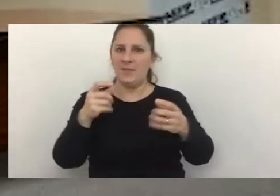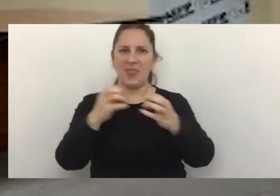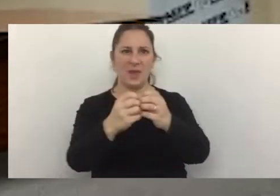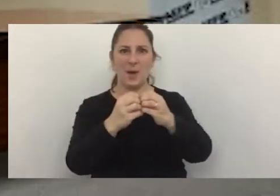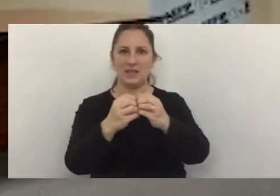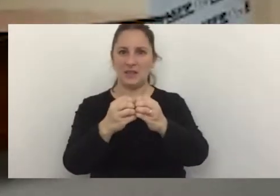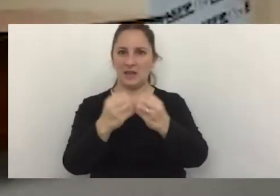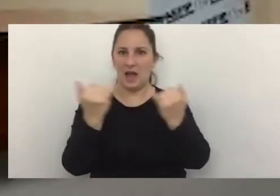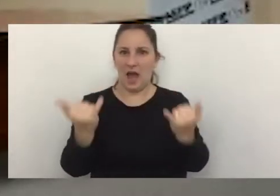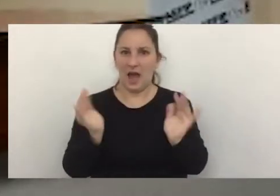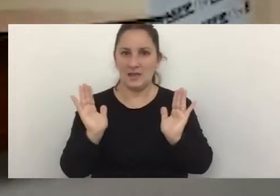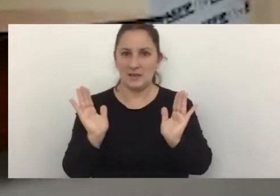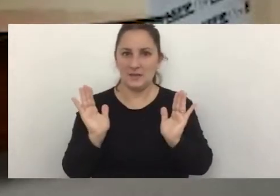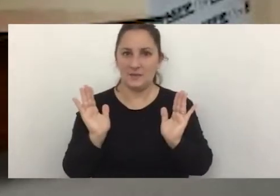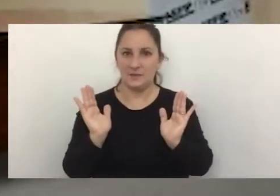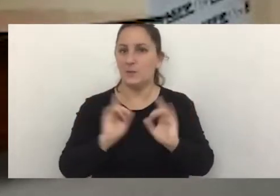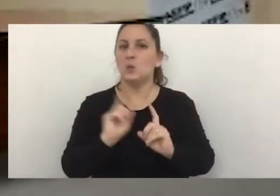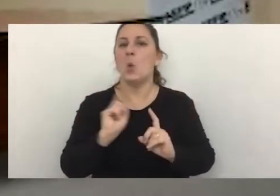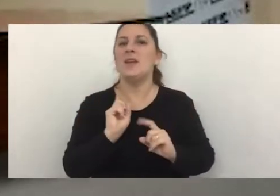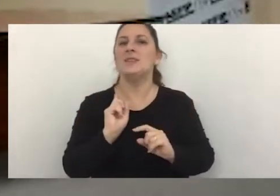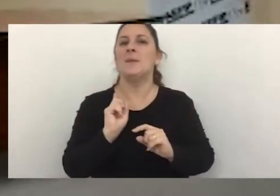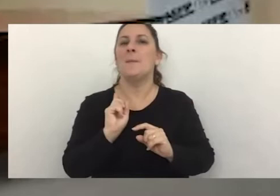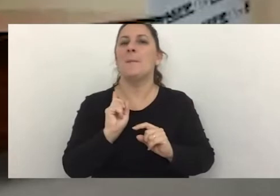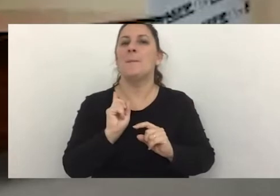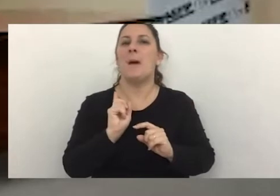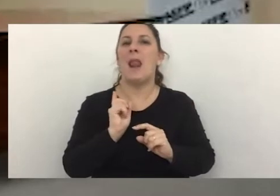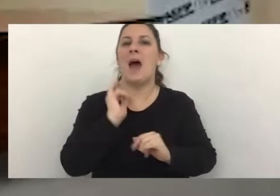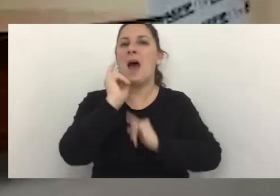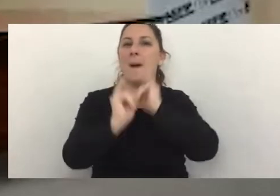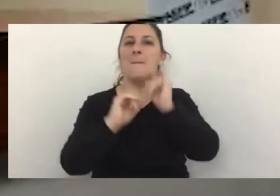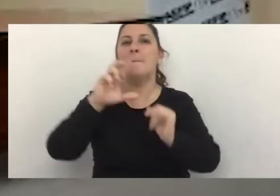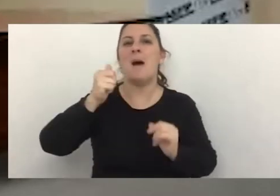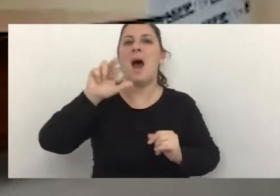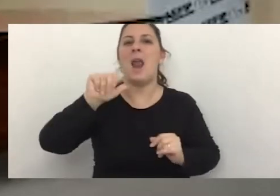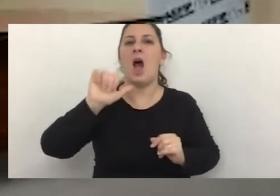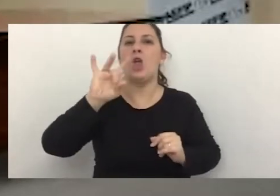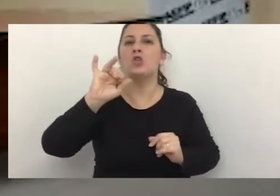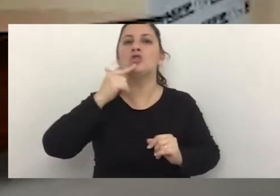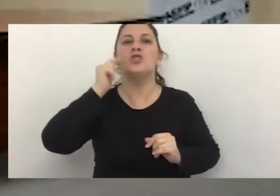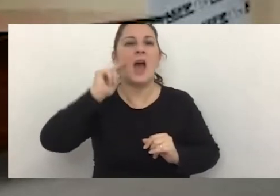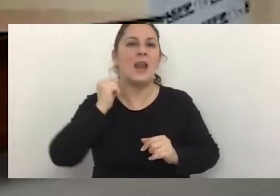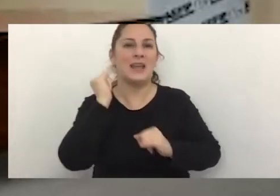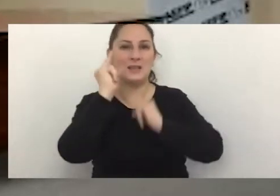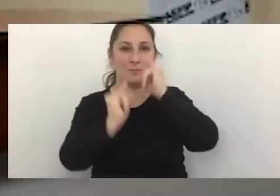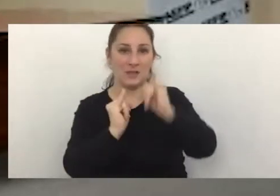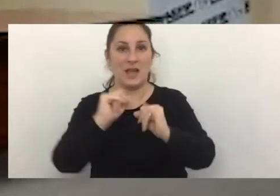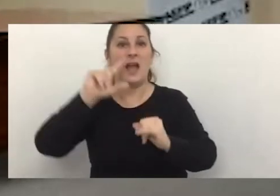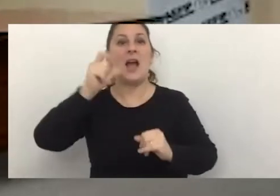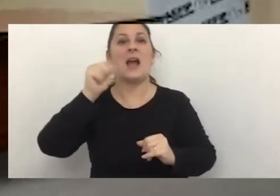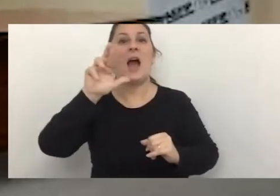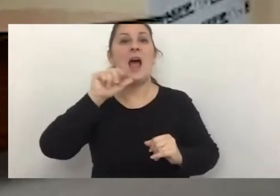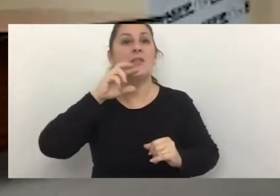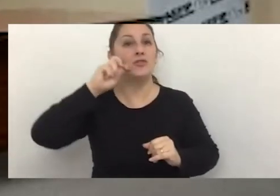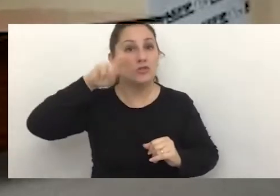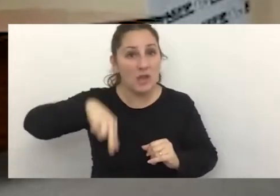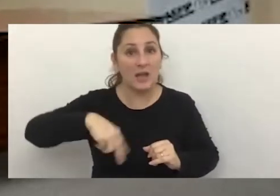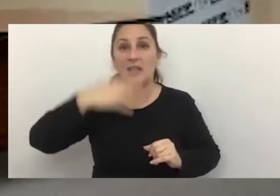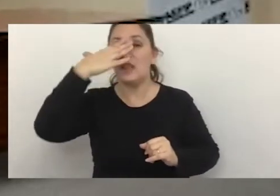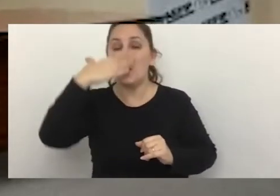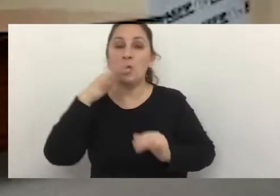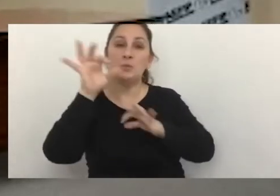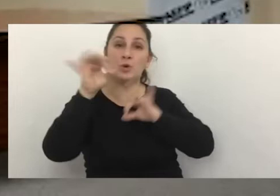que obviamente no es la que introduce Caradosian. Y que lo que dice Caradosian y lo que después el proyecto de